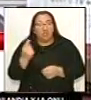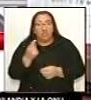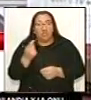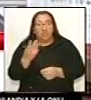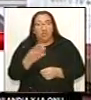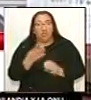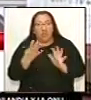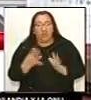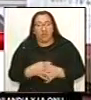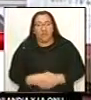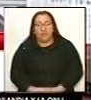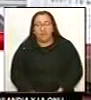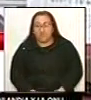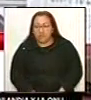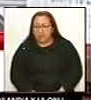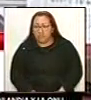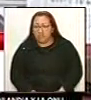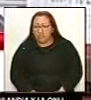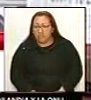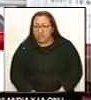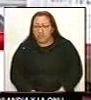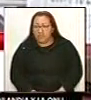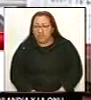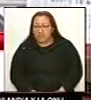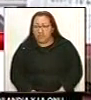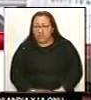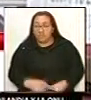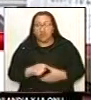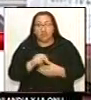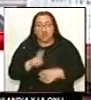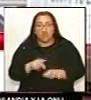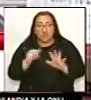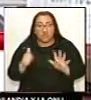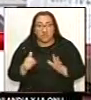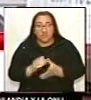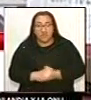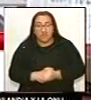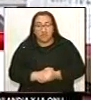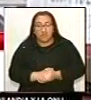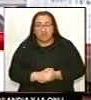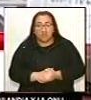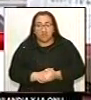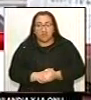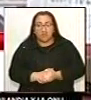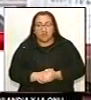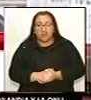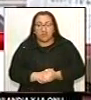los 49. En el 2016 sí hubo